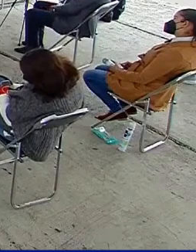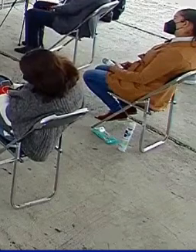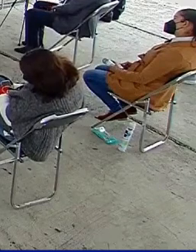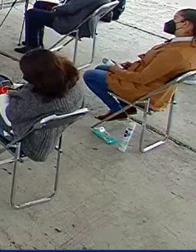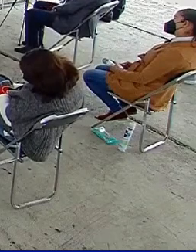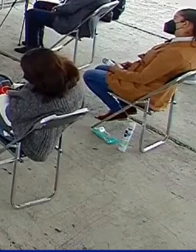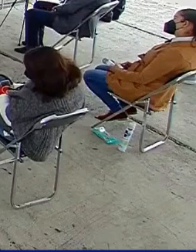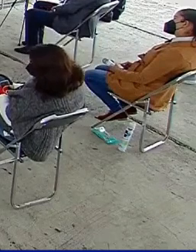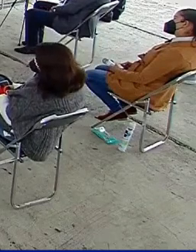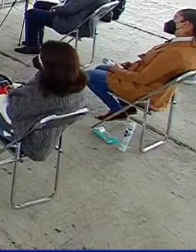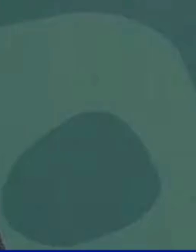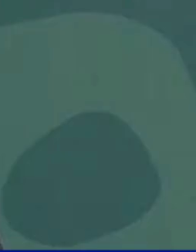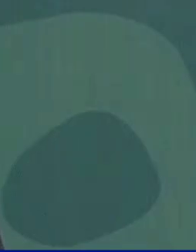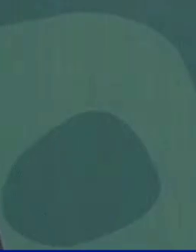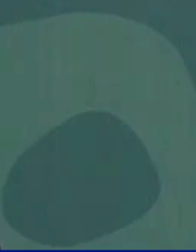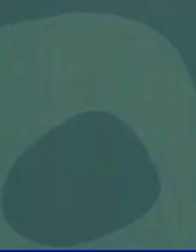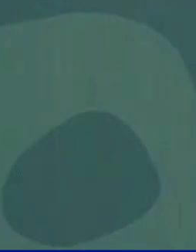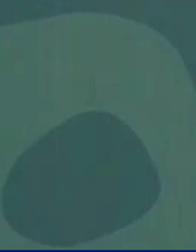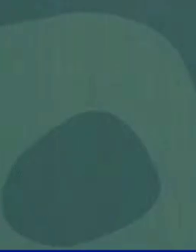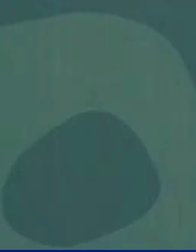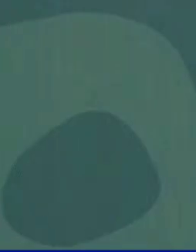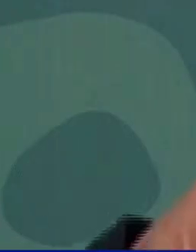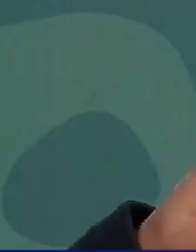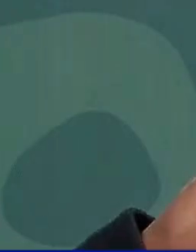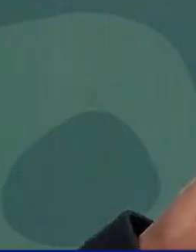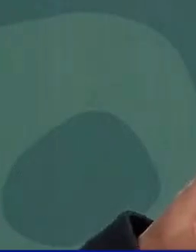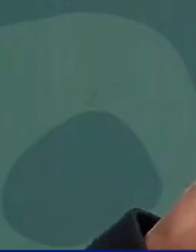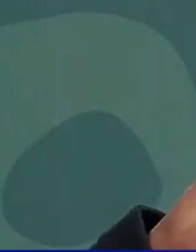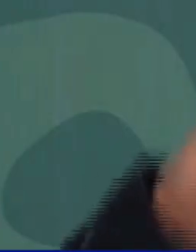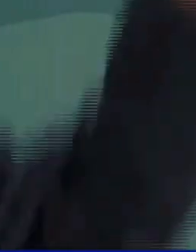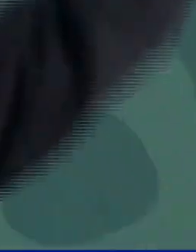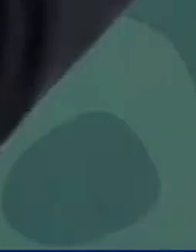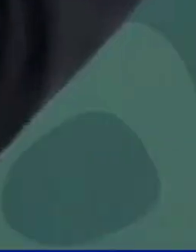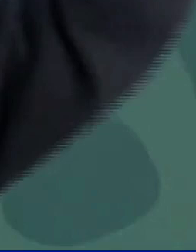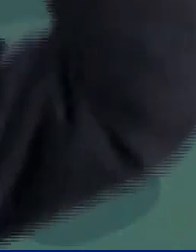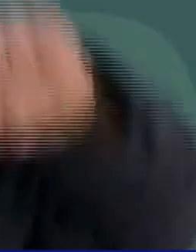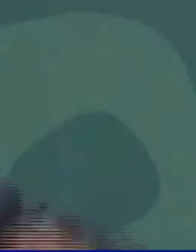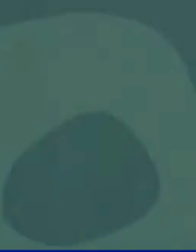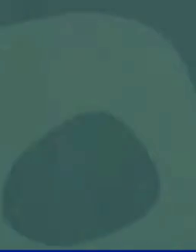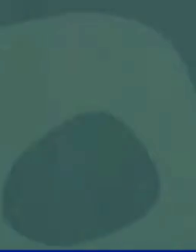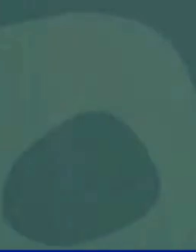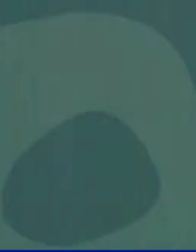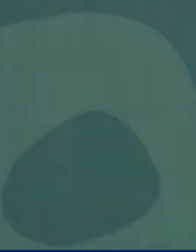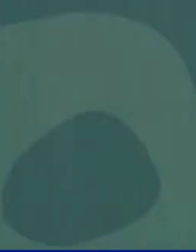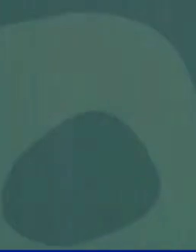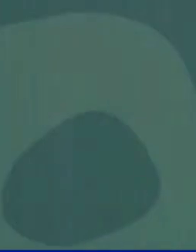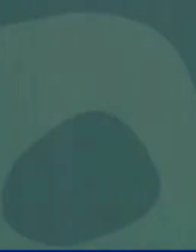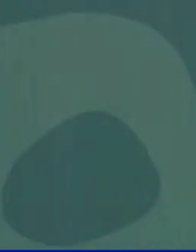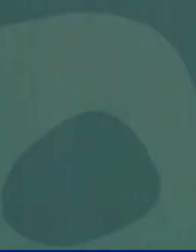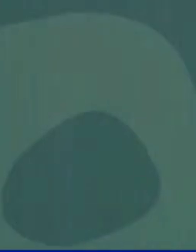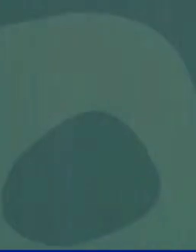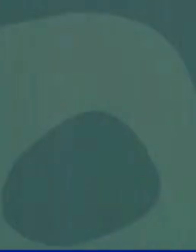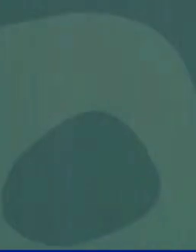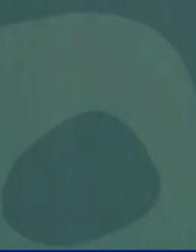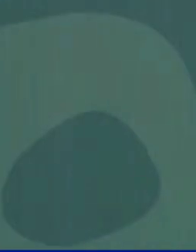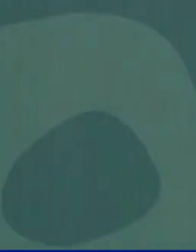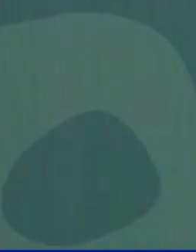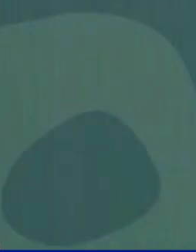acabarlo, no son nada en comparación con sus jefes.